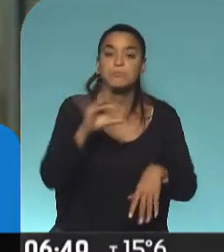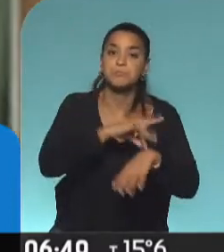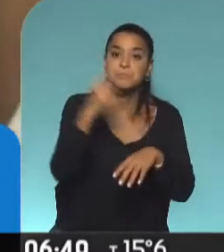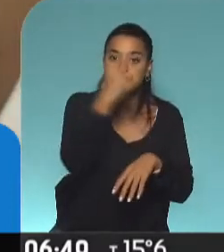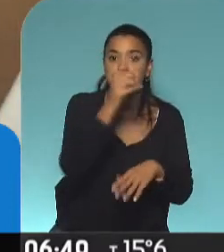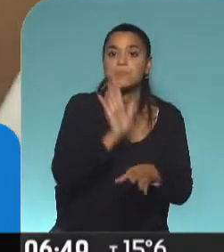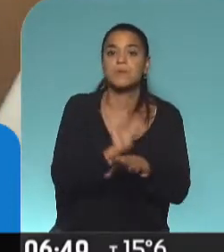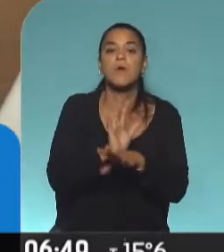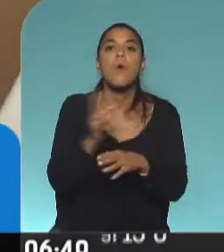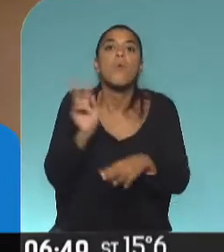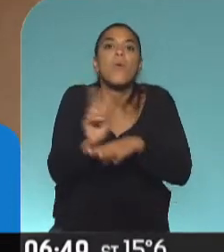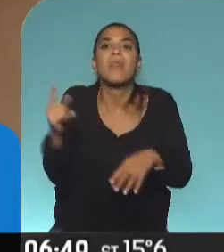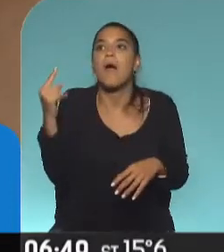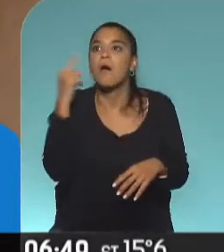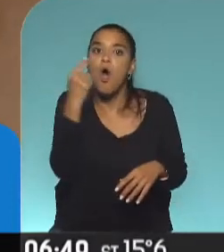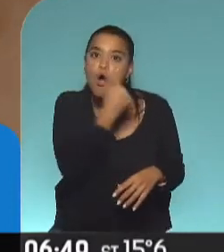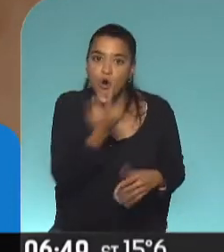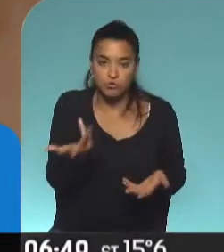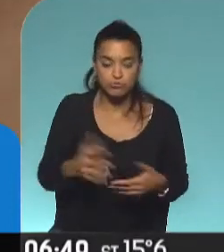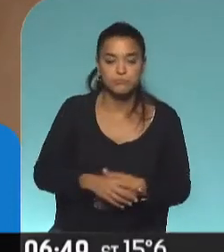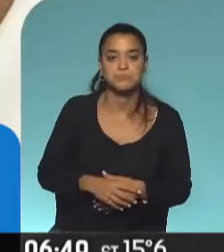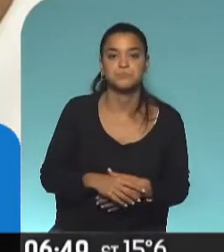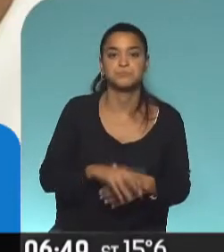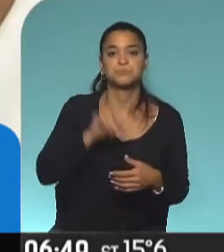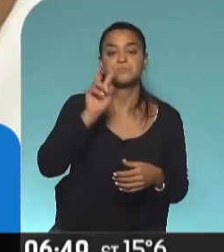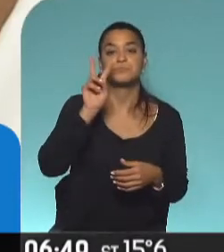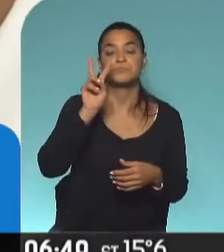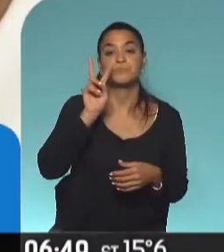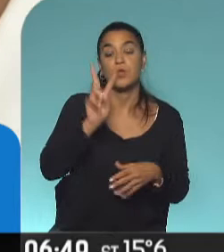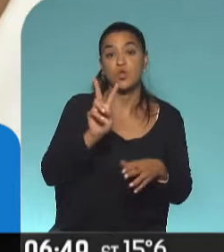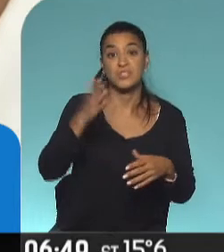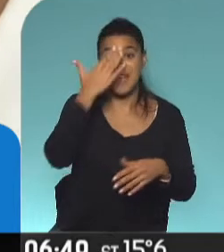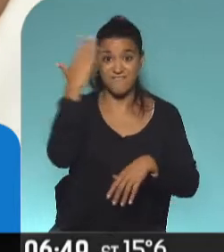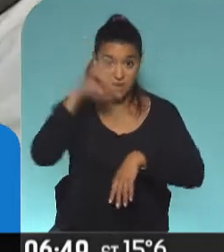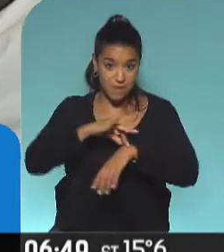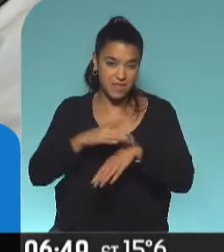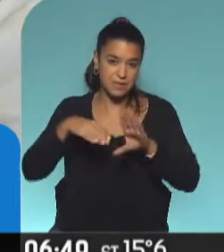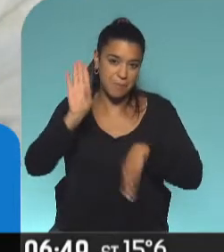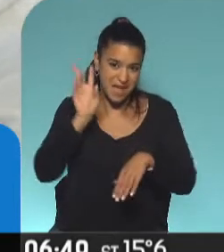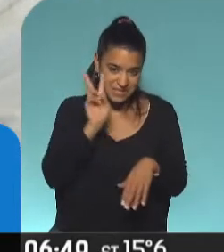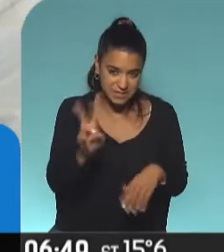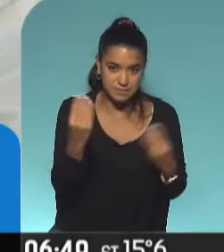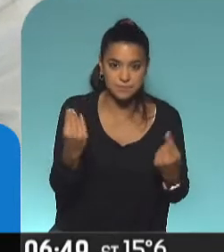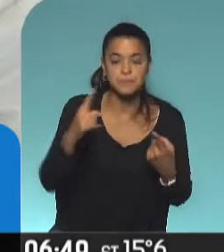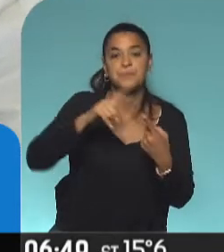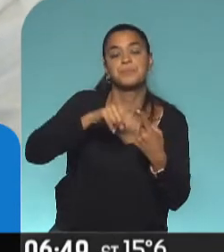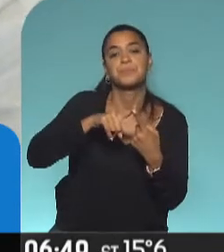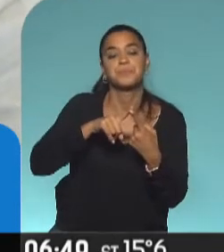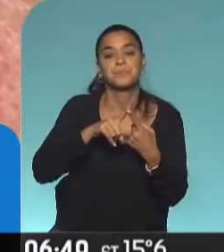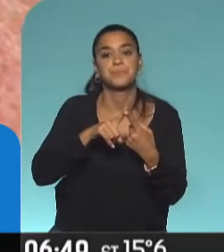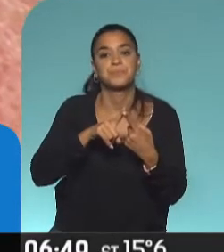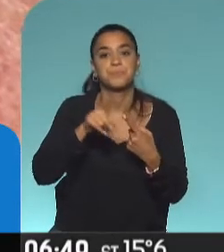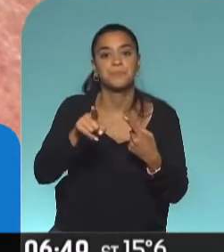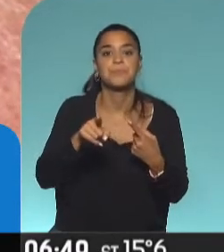los guardianes de nuestros ojos. Básicamente las dos enfermedades que se ven con más frecuencia son, por un lado,